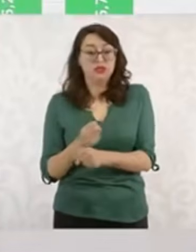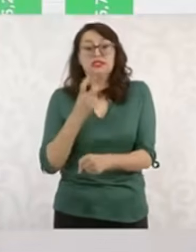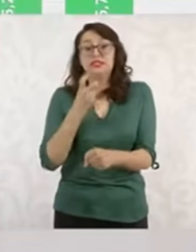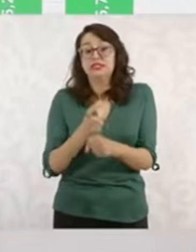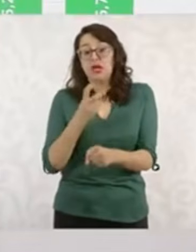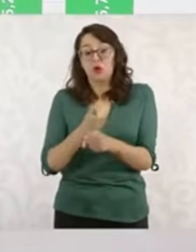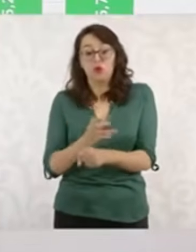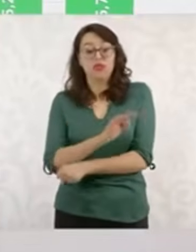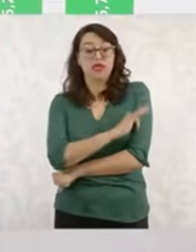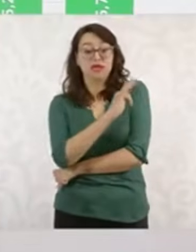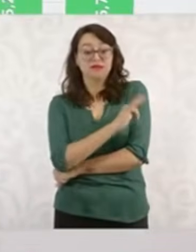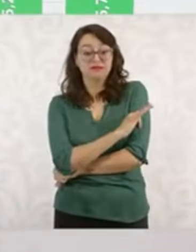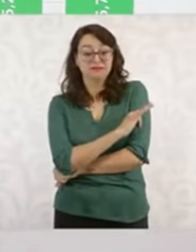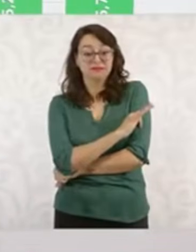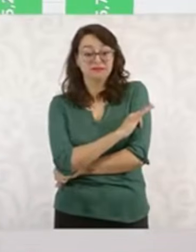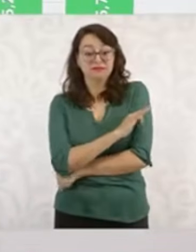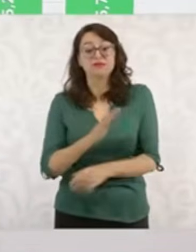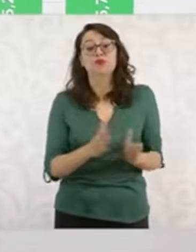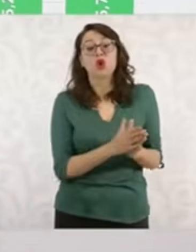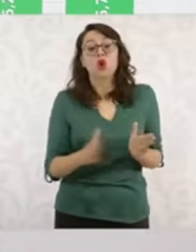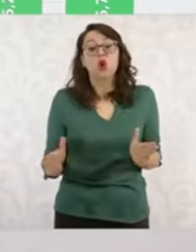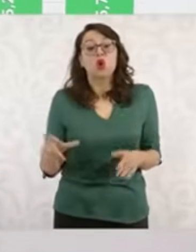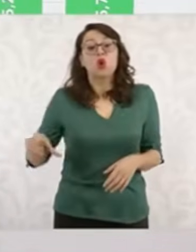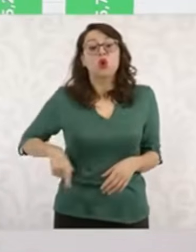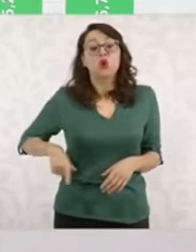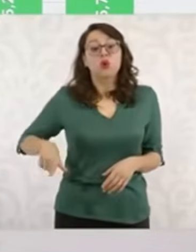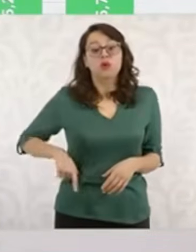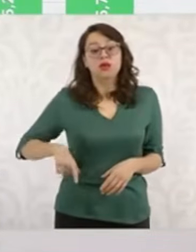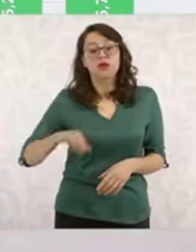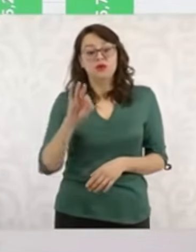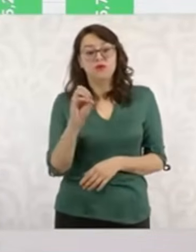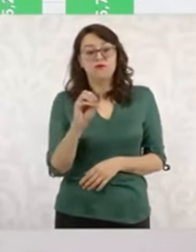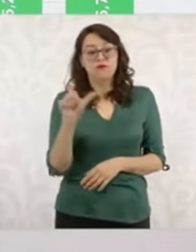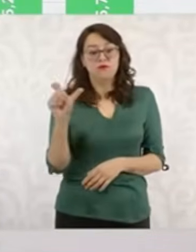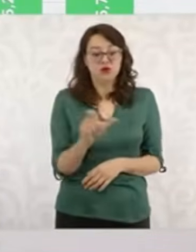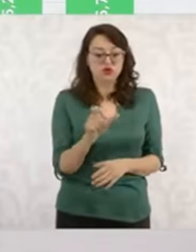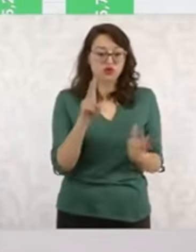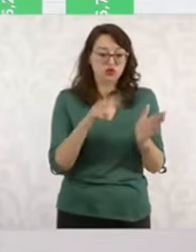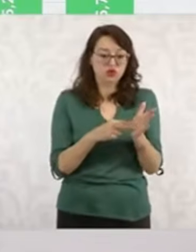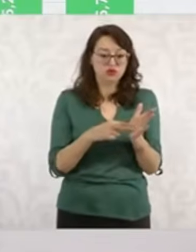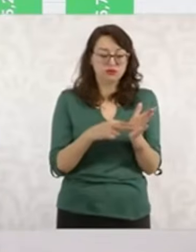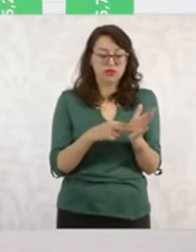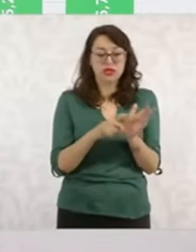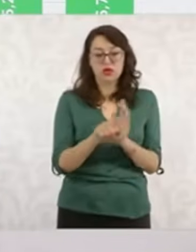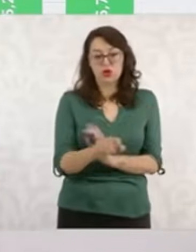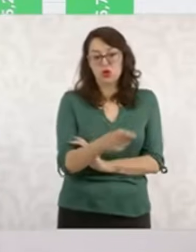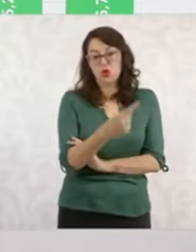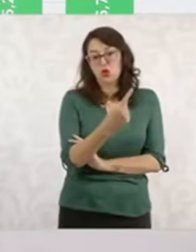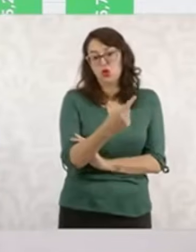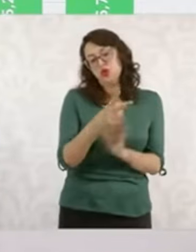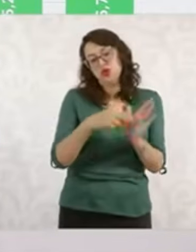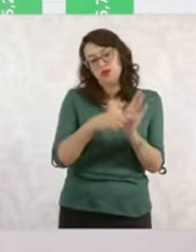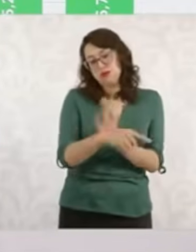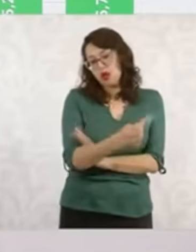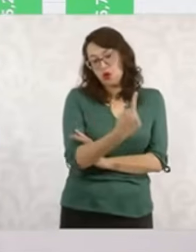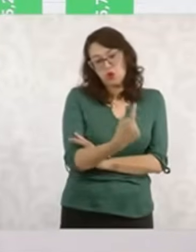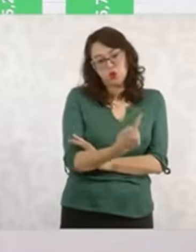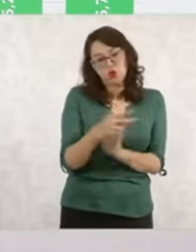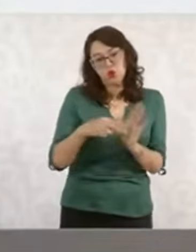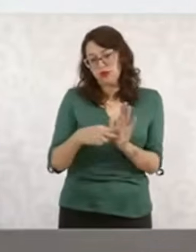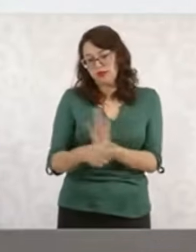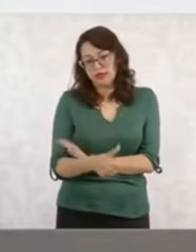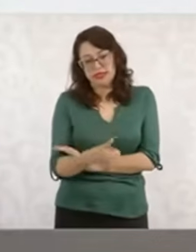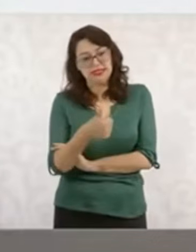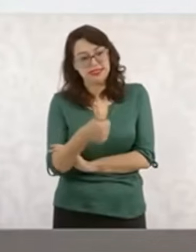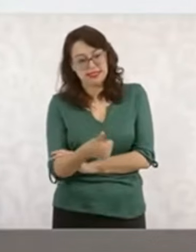haber aplicado justamente en el gobierno de Vicente Fox entre el 2001, digamos, que es el año